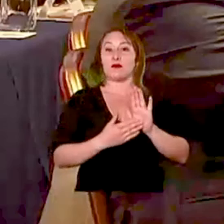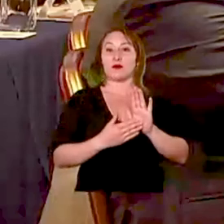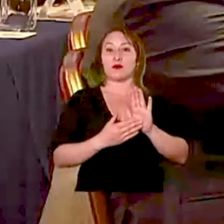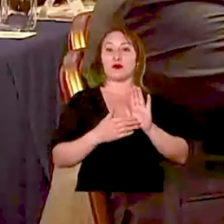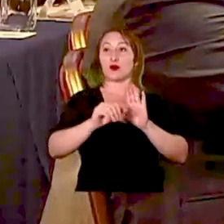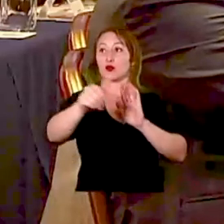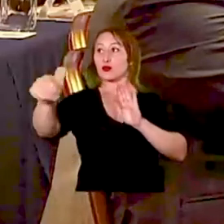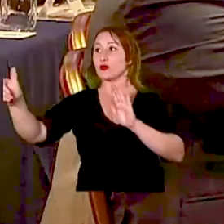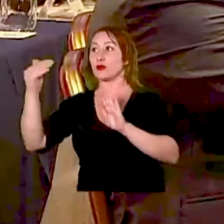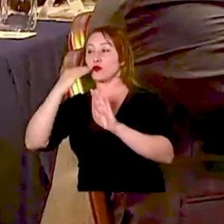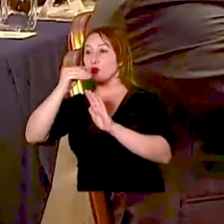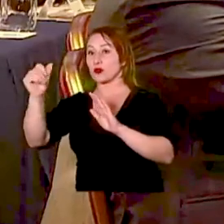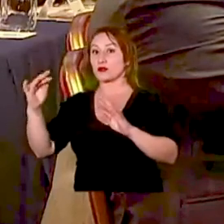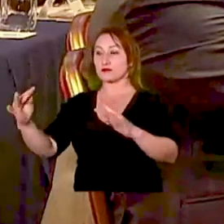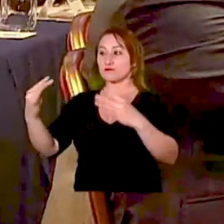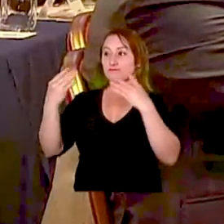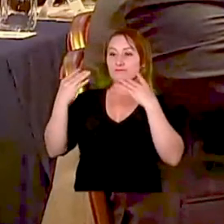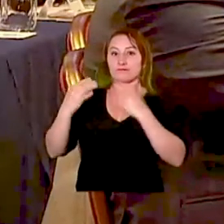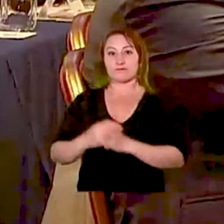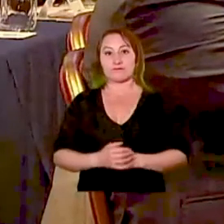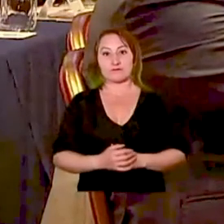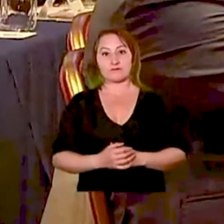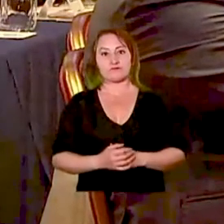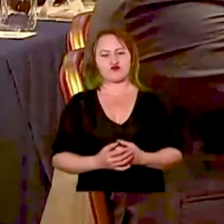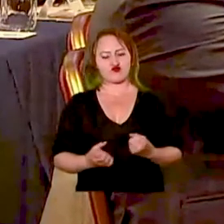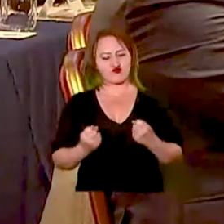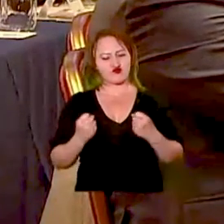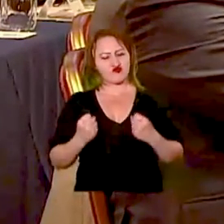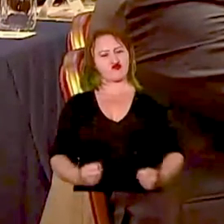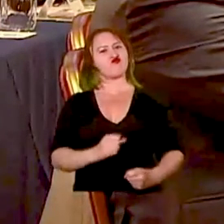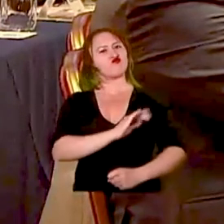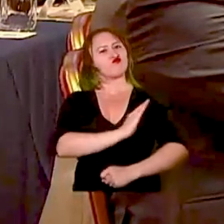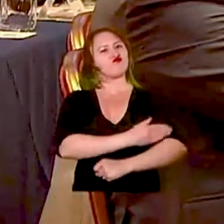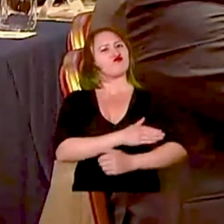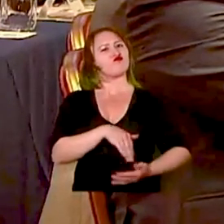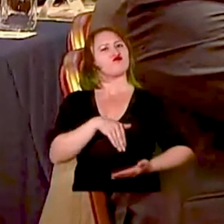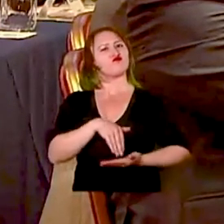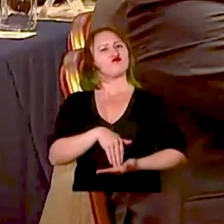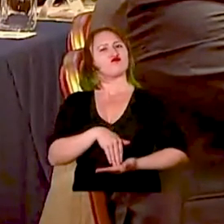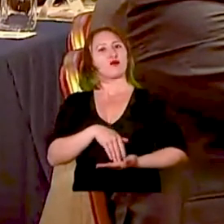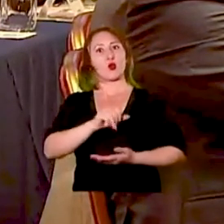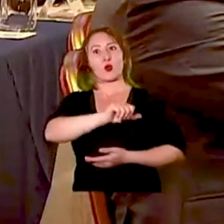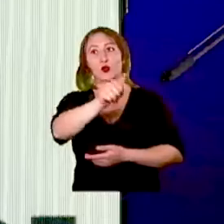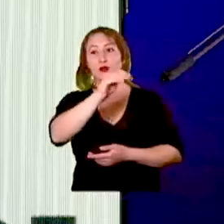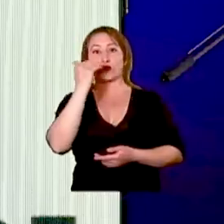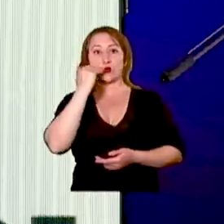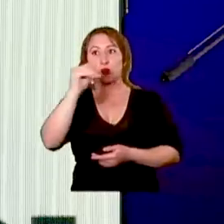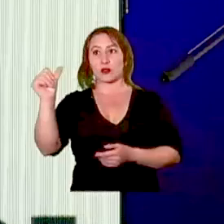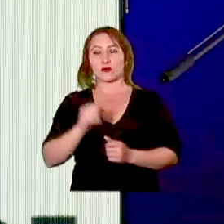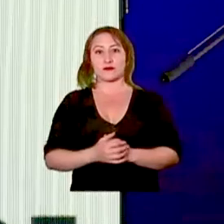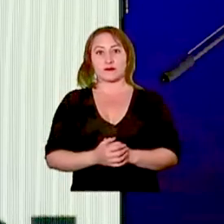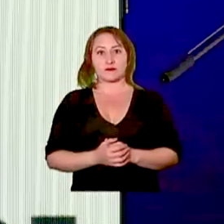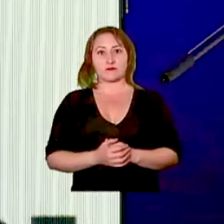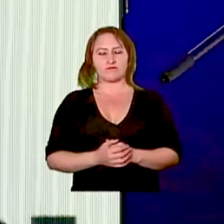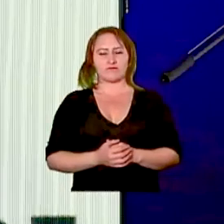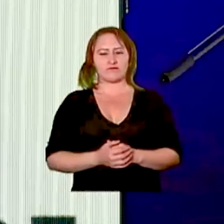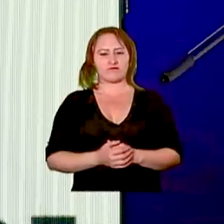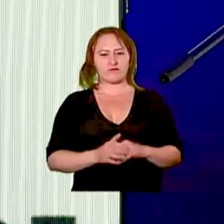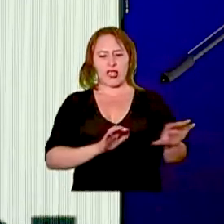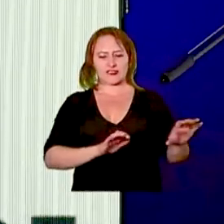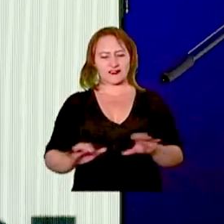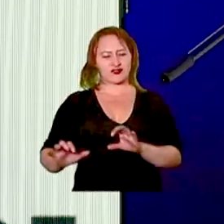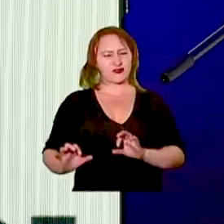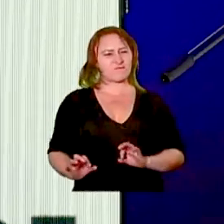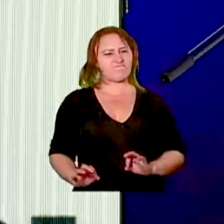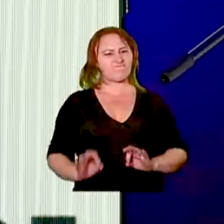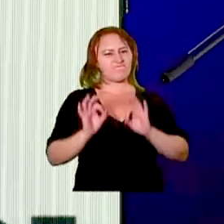frente a otras mujeres, a ser ejemplo de templanza para las otras mujeres, a ser ejemplo de rectitud y